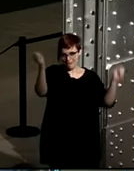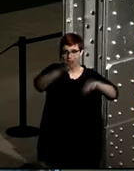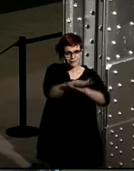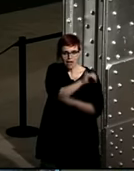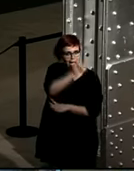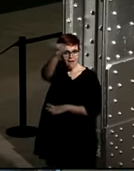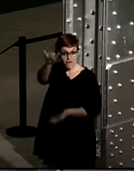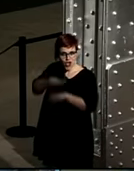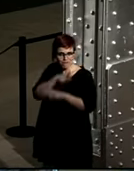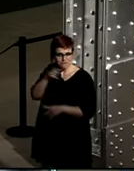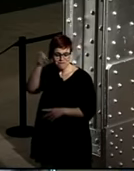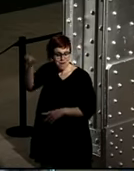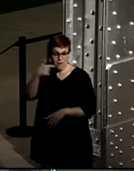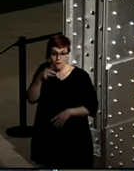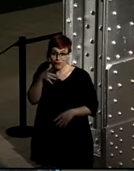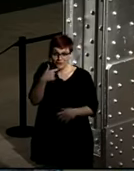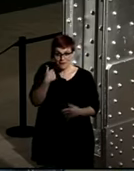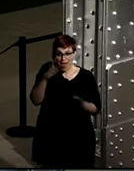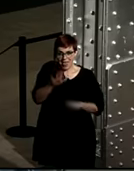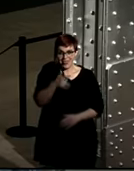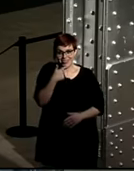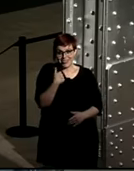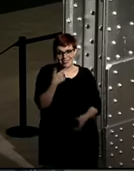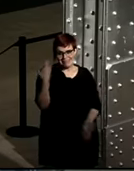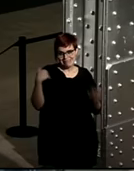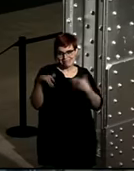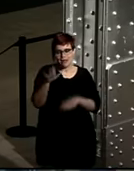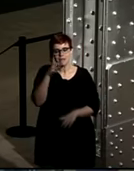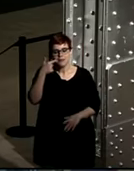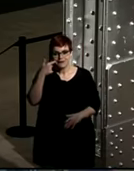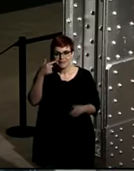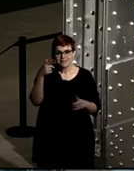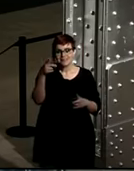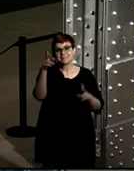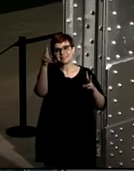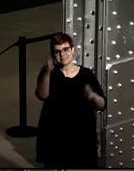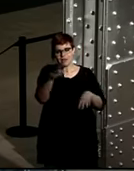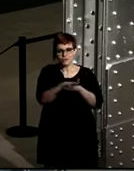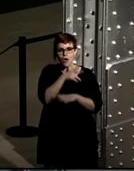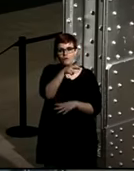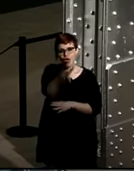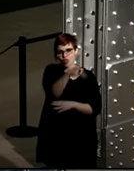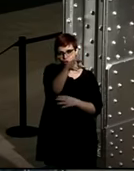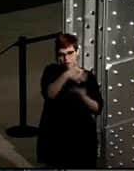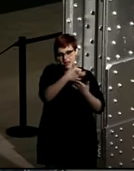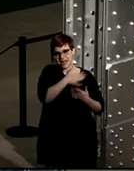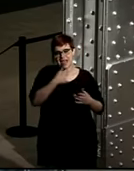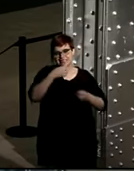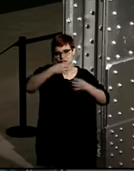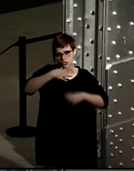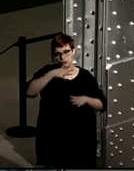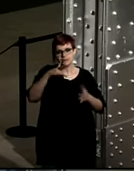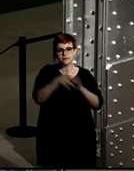lo de Katmandú no me... Sí, es verdad que fui para hacer un documental y un testigo quería contar una historia aparte de